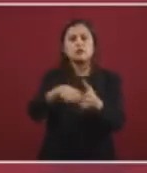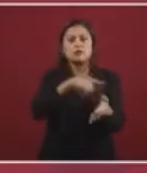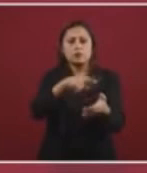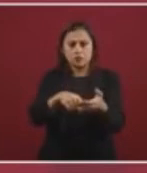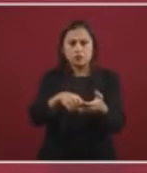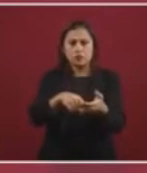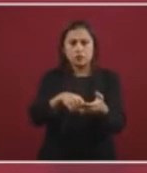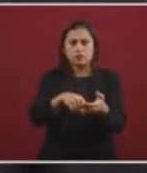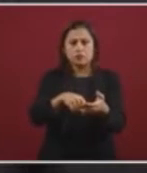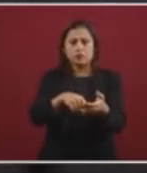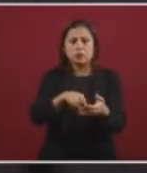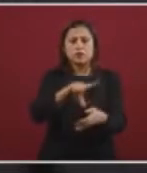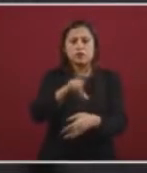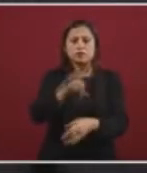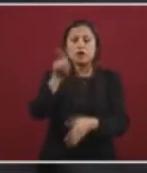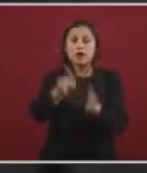con un titular: